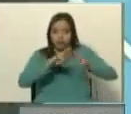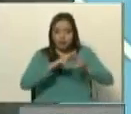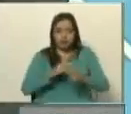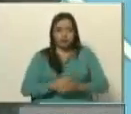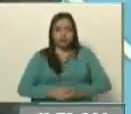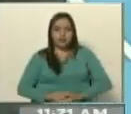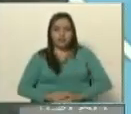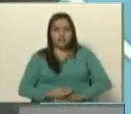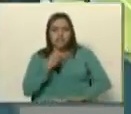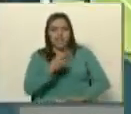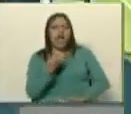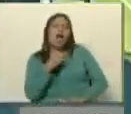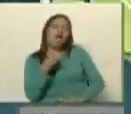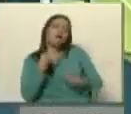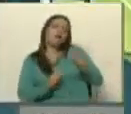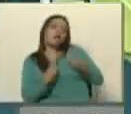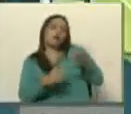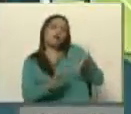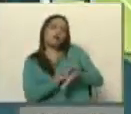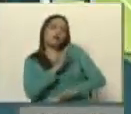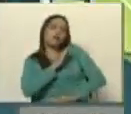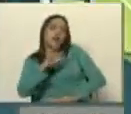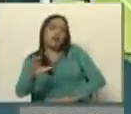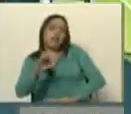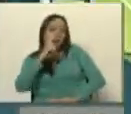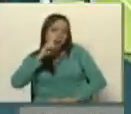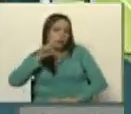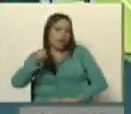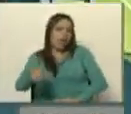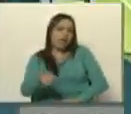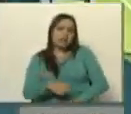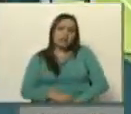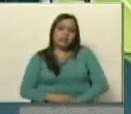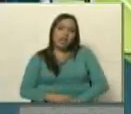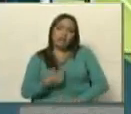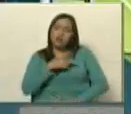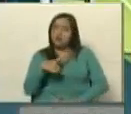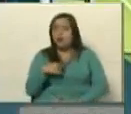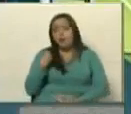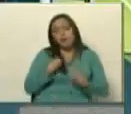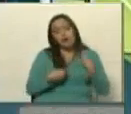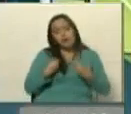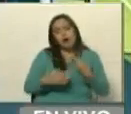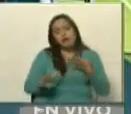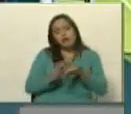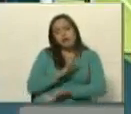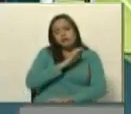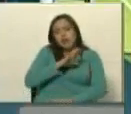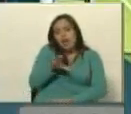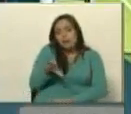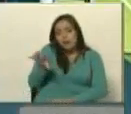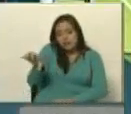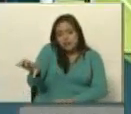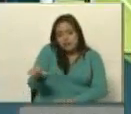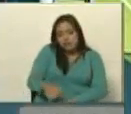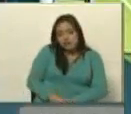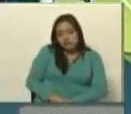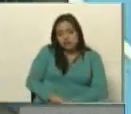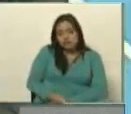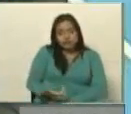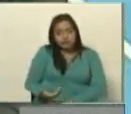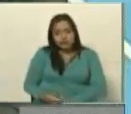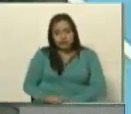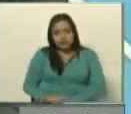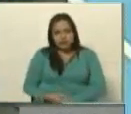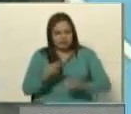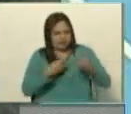muy preocupados por las violaciones a la soberanía de Ucrania. Nos preocupa mucho la soberanía de los países extranjeros. ¿Desde